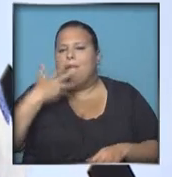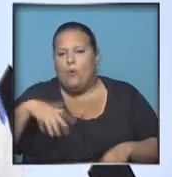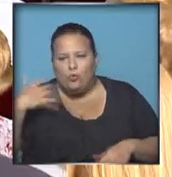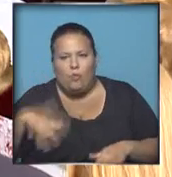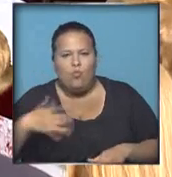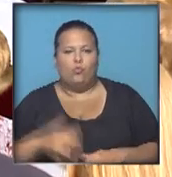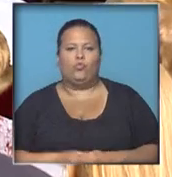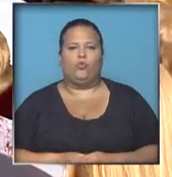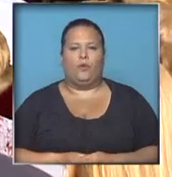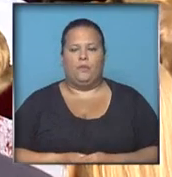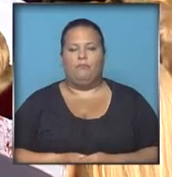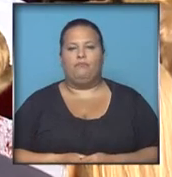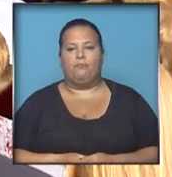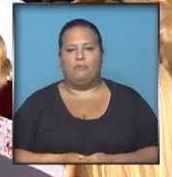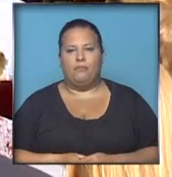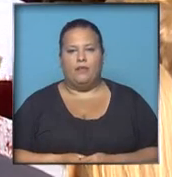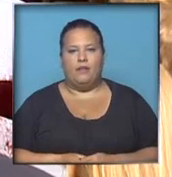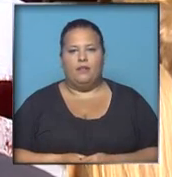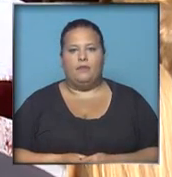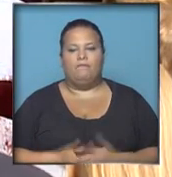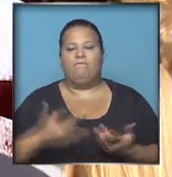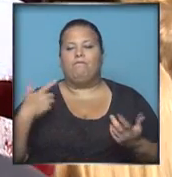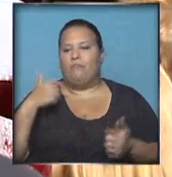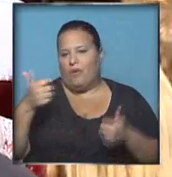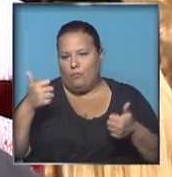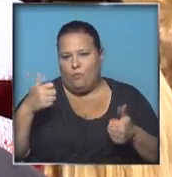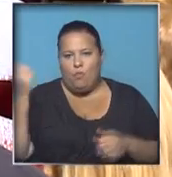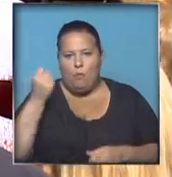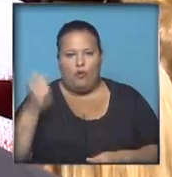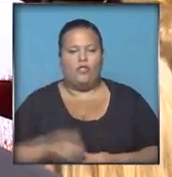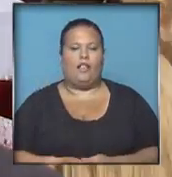hacerlo mucho y este y con un éxito muy muy grande